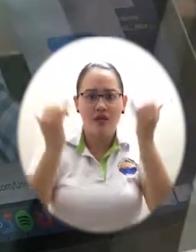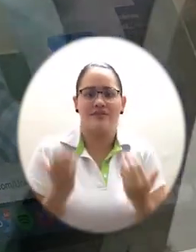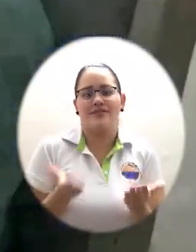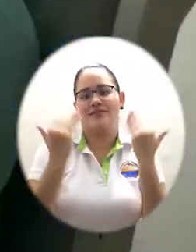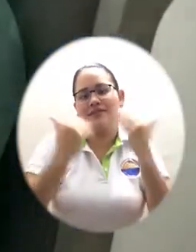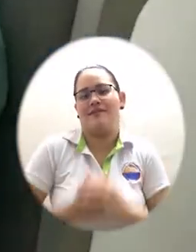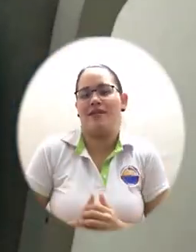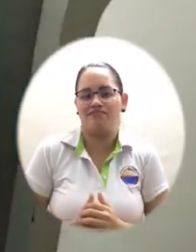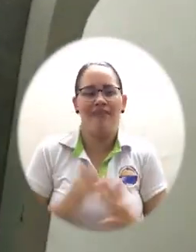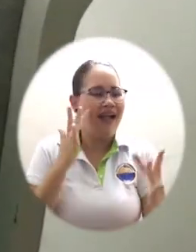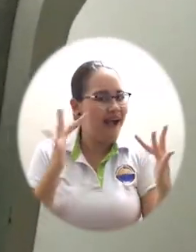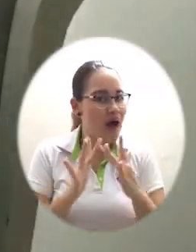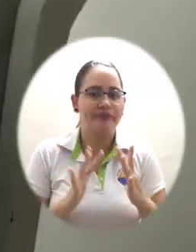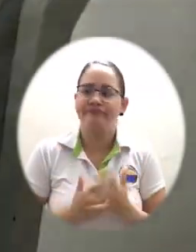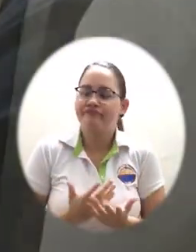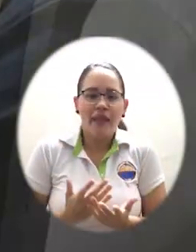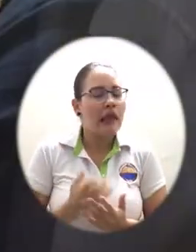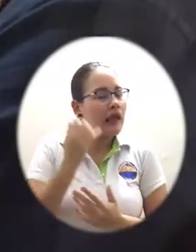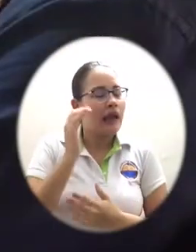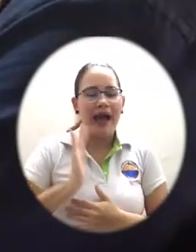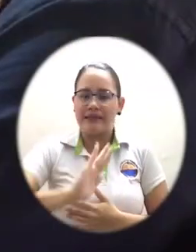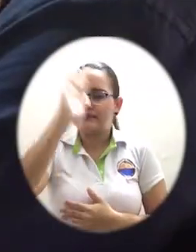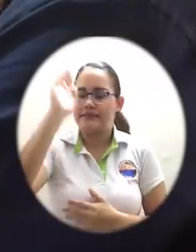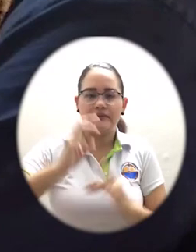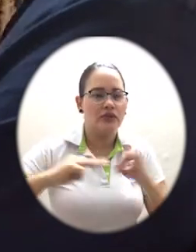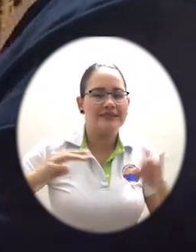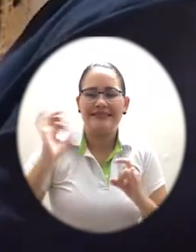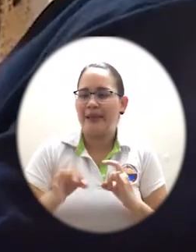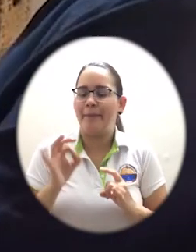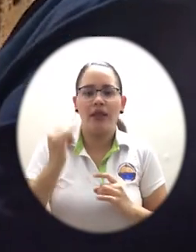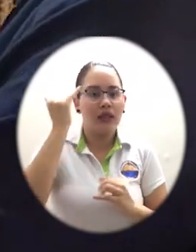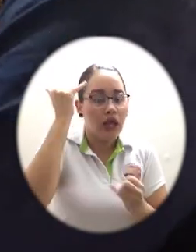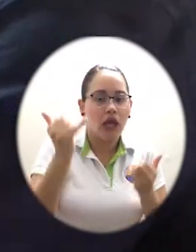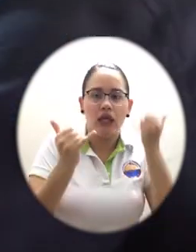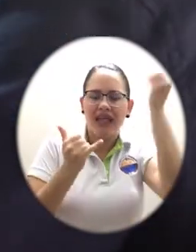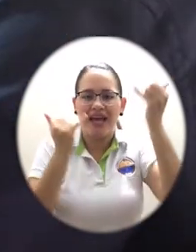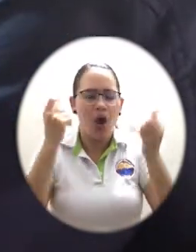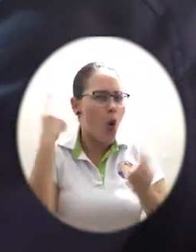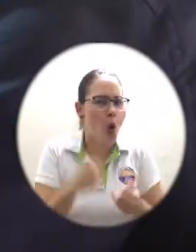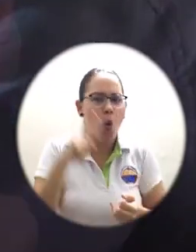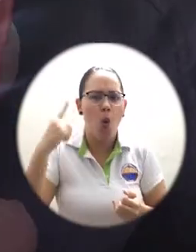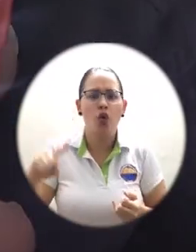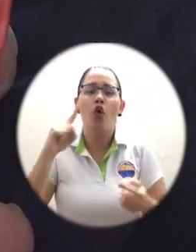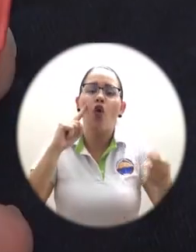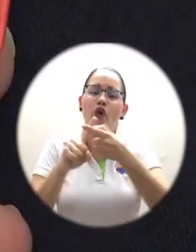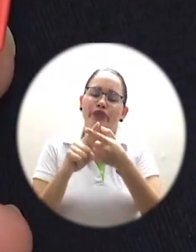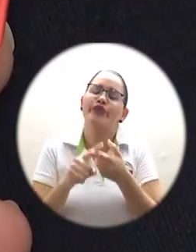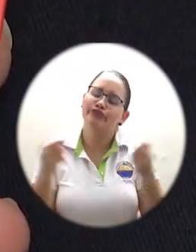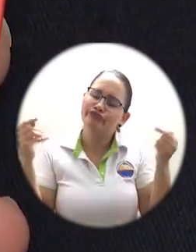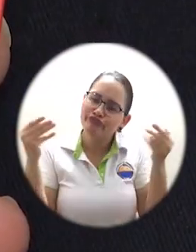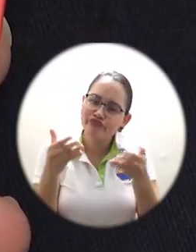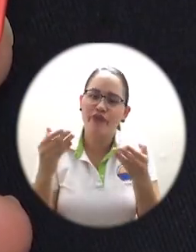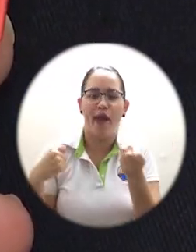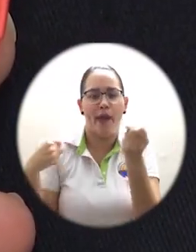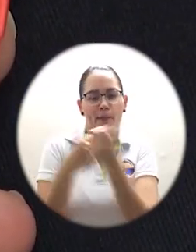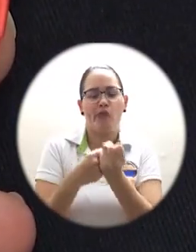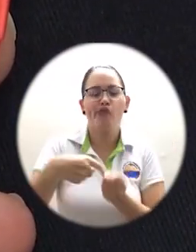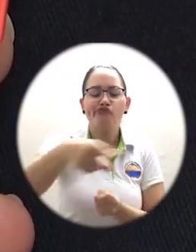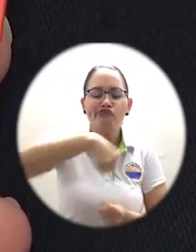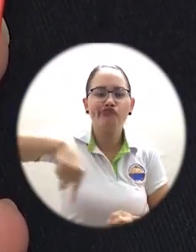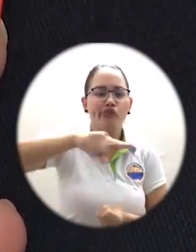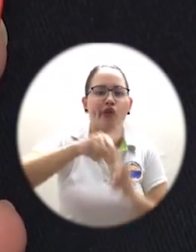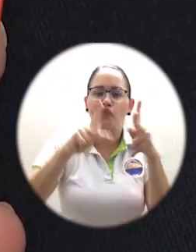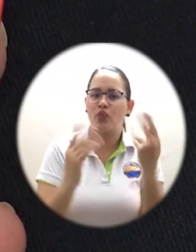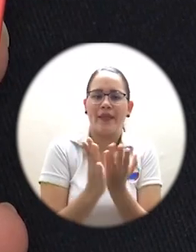muchas acciones para beneficiar especialmente a los estudiantes, aquellos de bajos recursos. Las decisiones y en los reglamentos